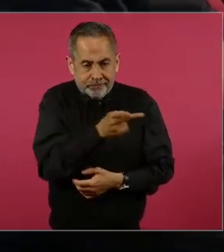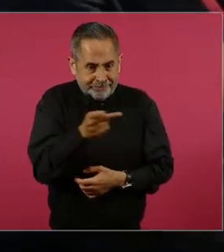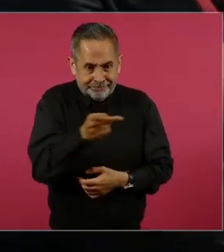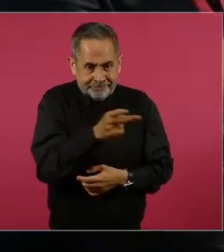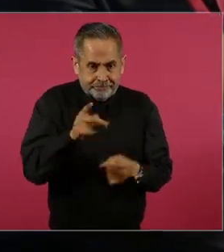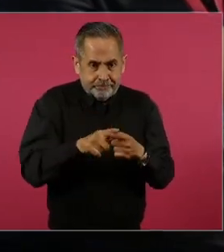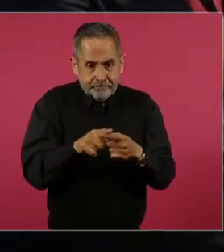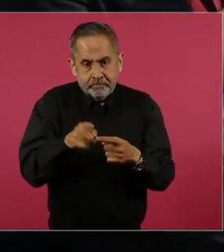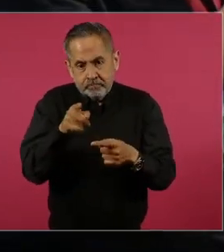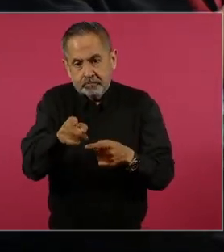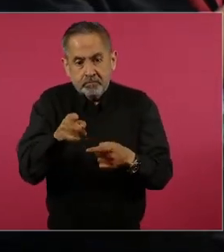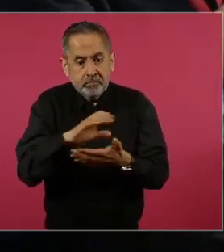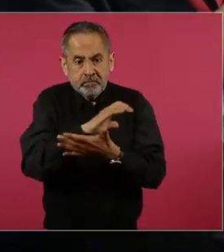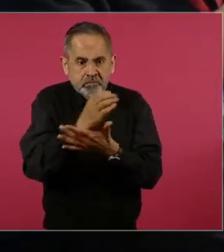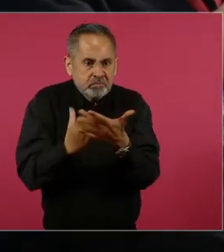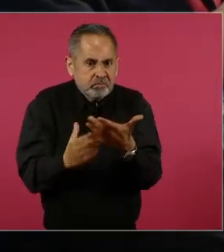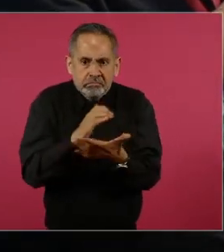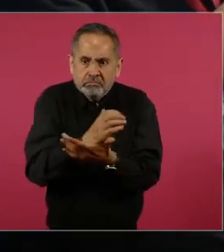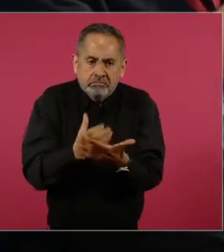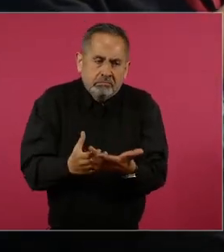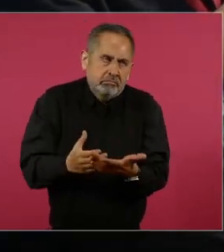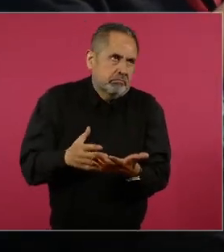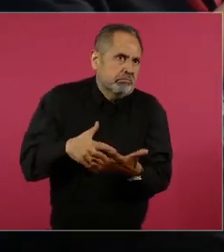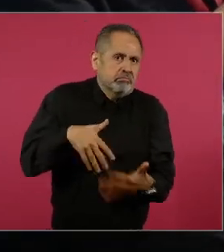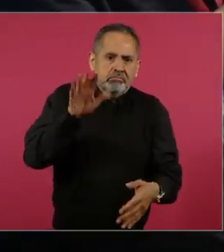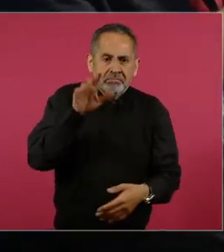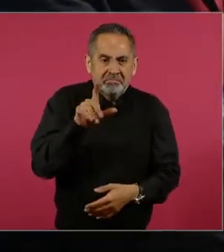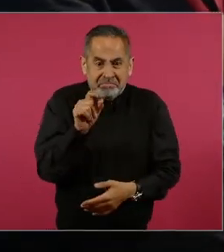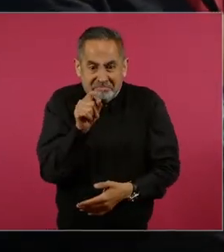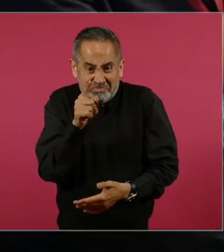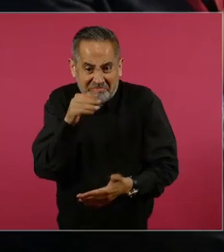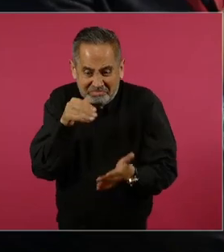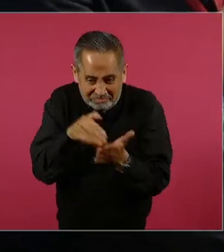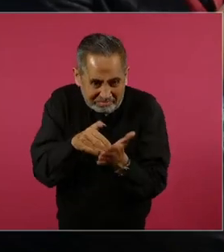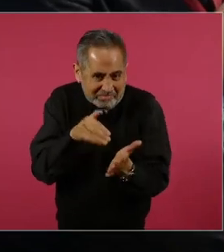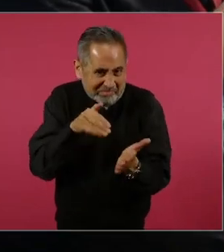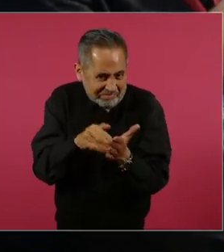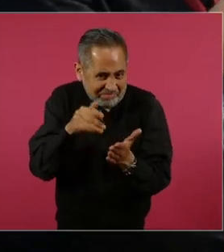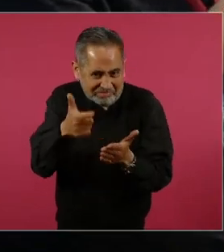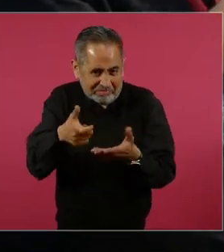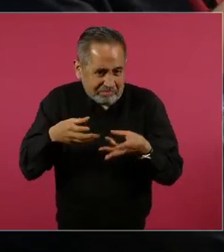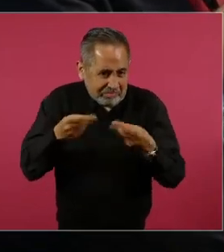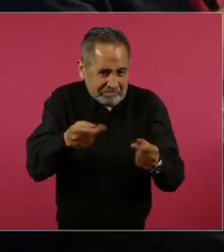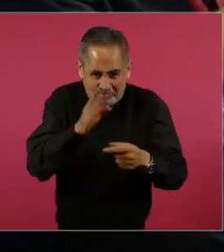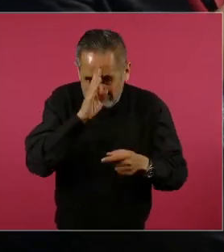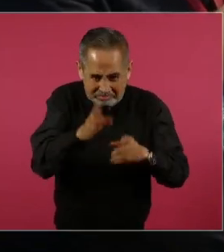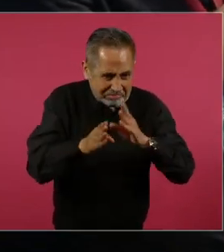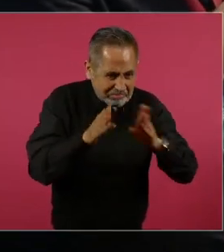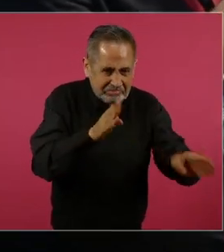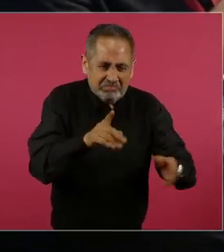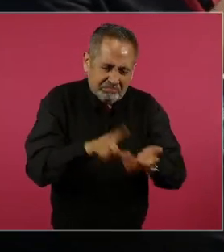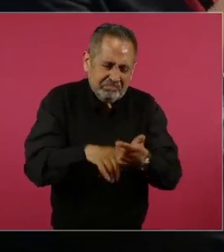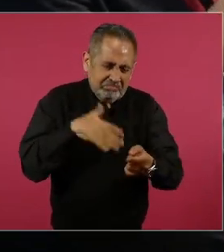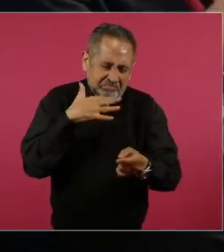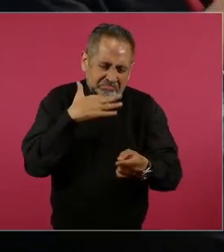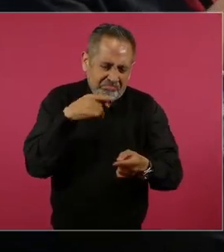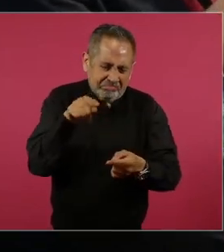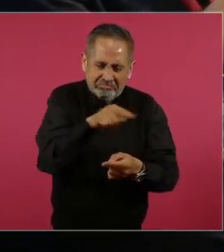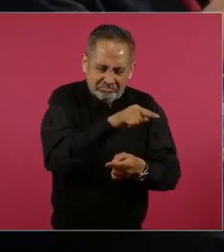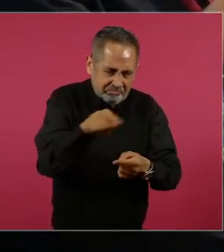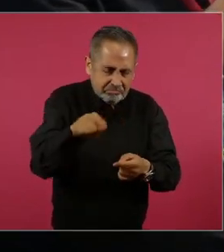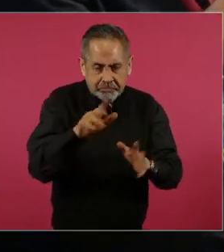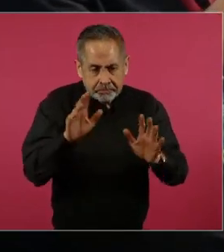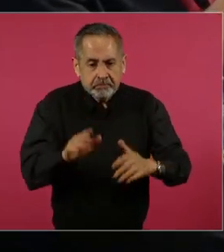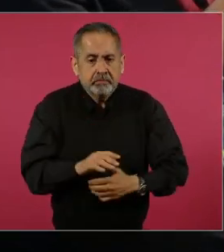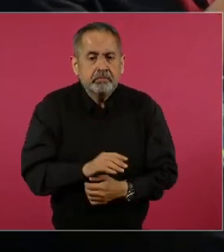se erogaron contratos por más de 21 mil millones de pesos de forma directa en su administración